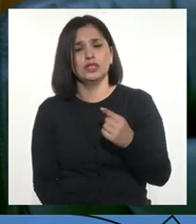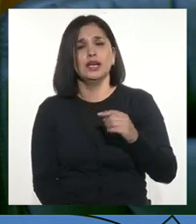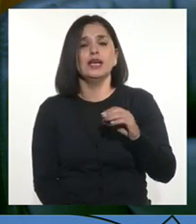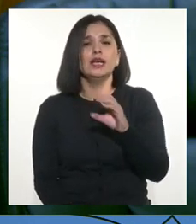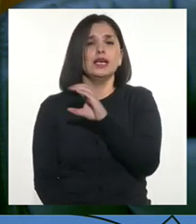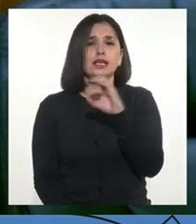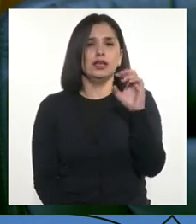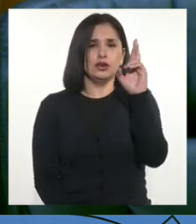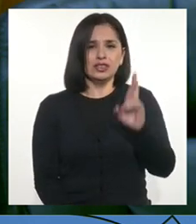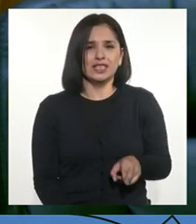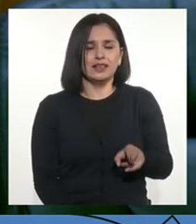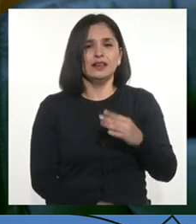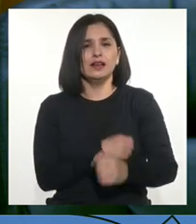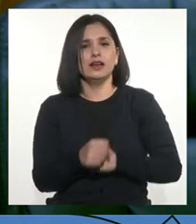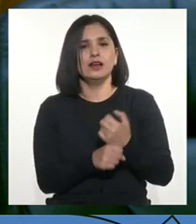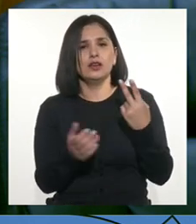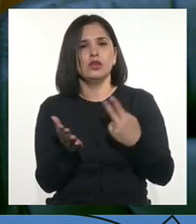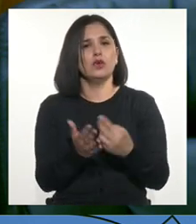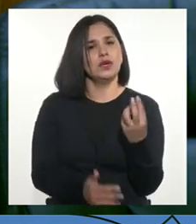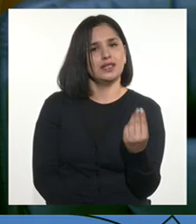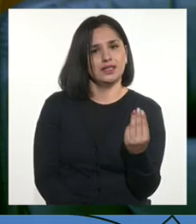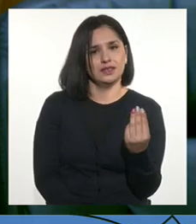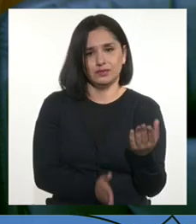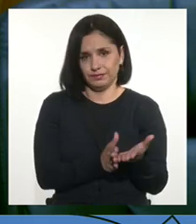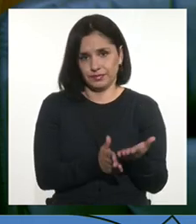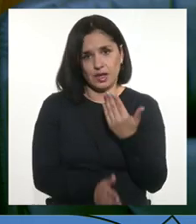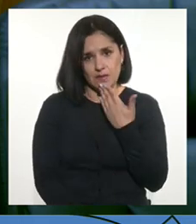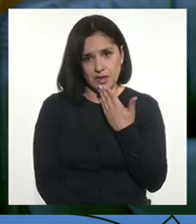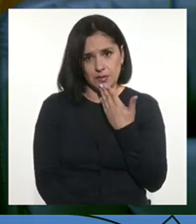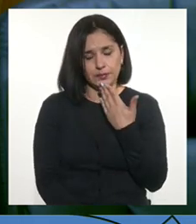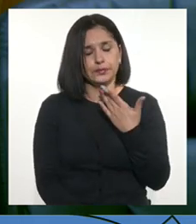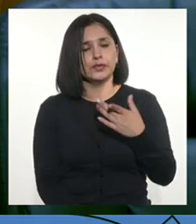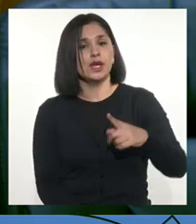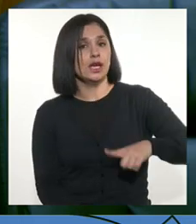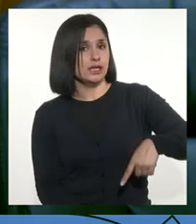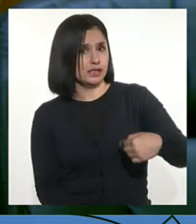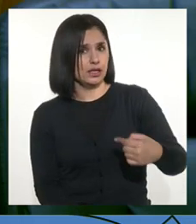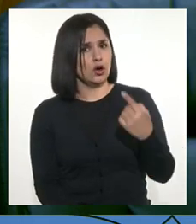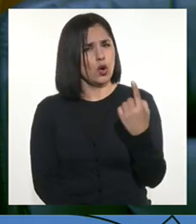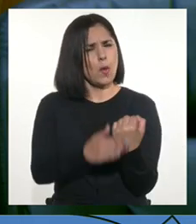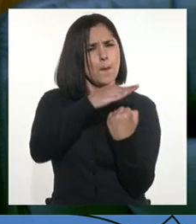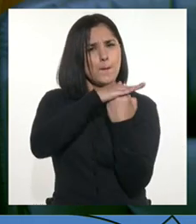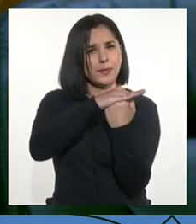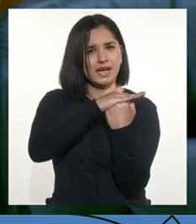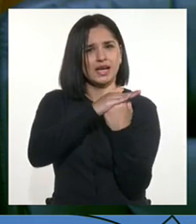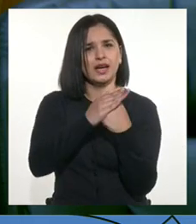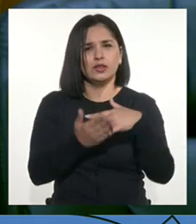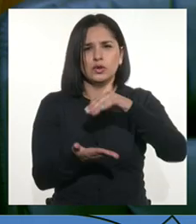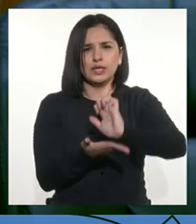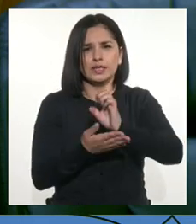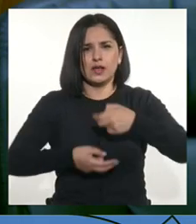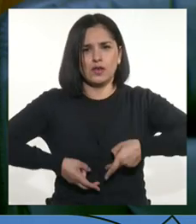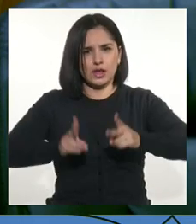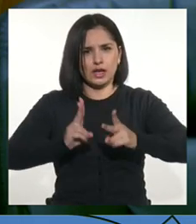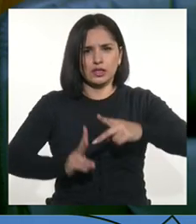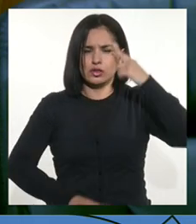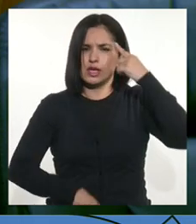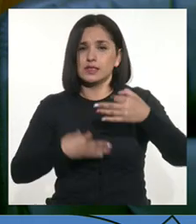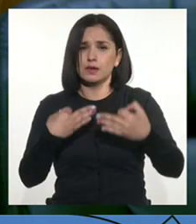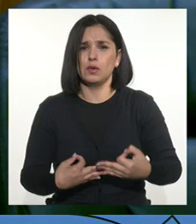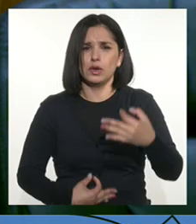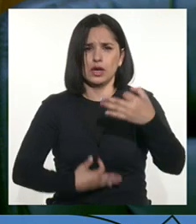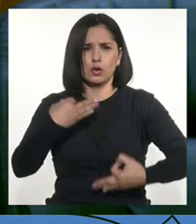2003 seguidamente hace presente que uno de los pilares de un estado derecho en la certeza jurídica